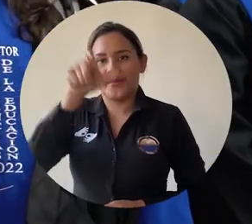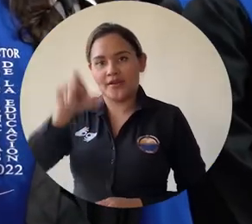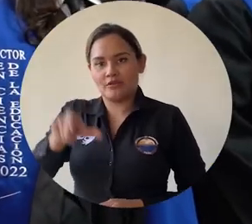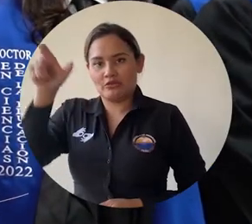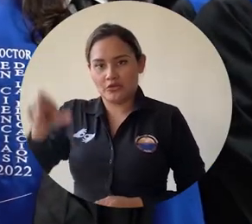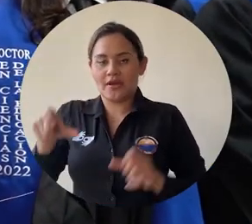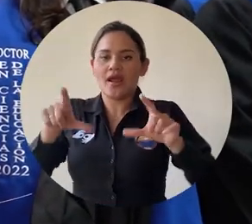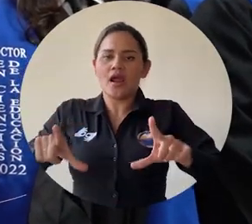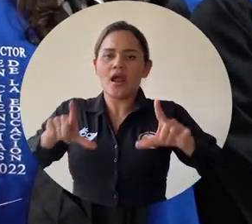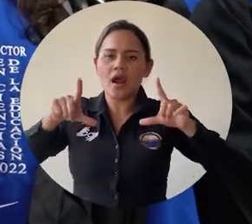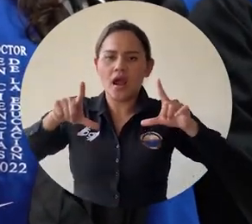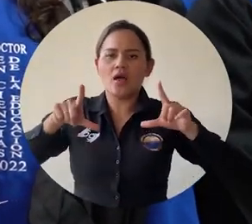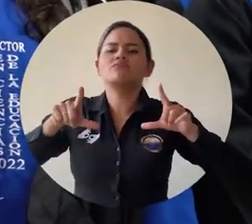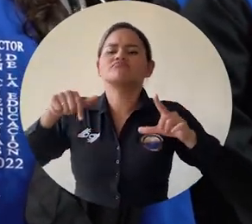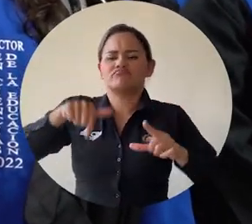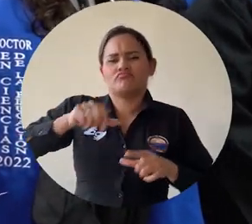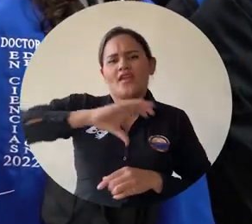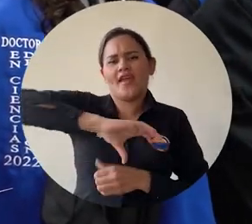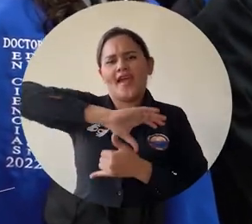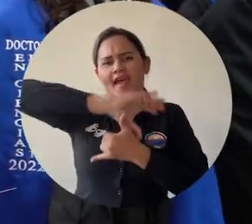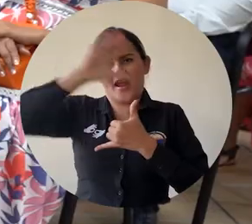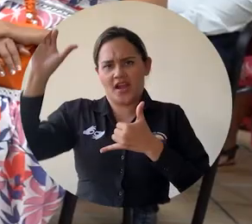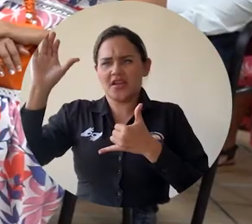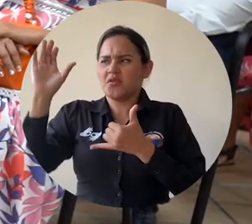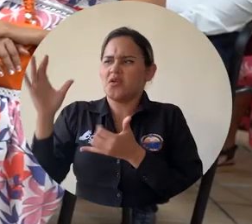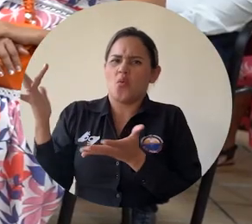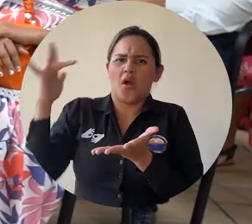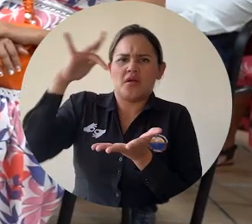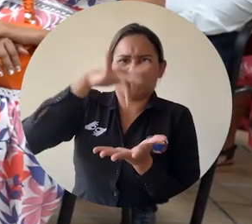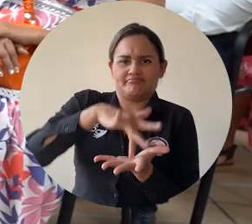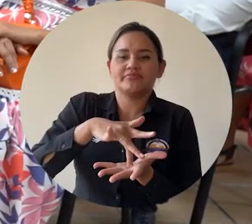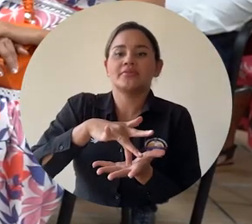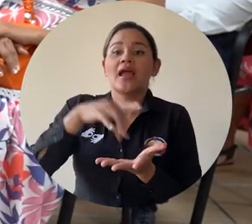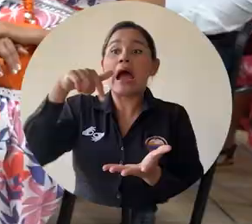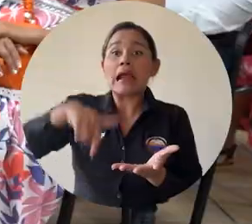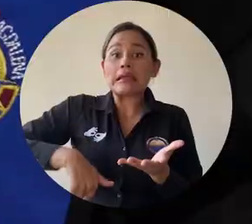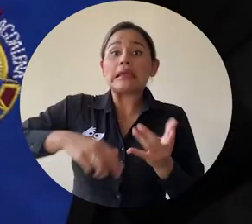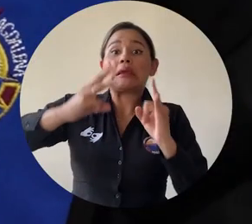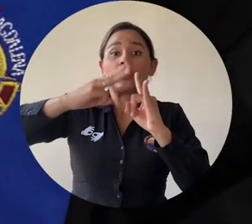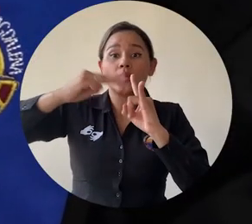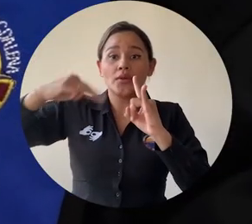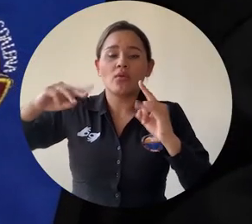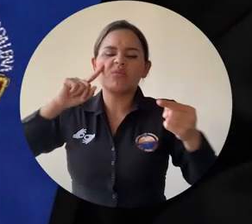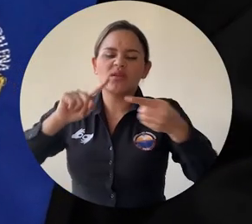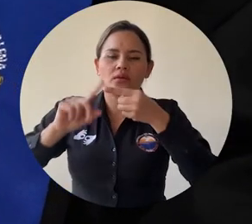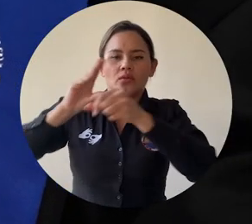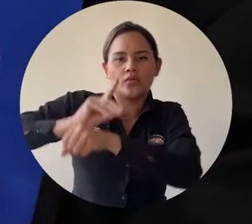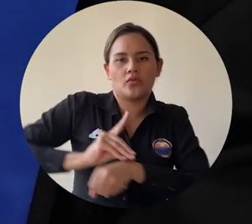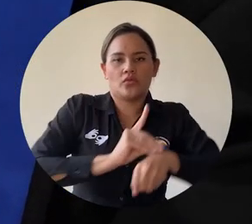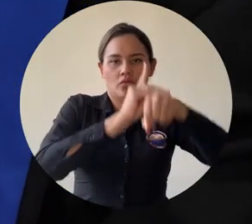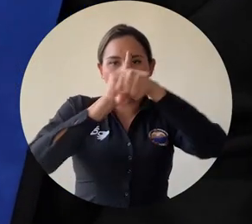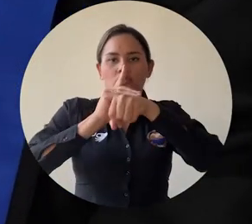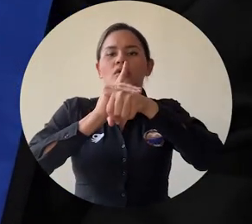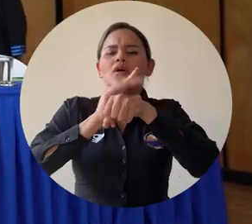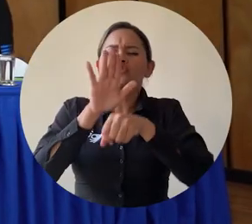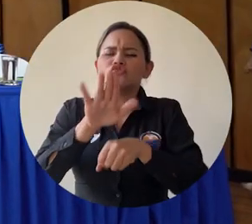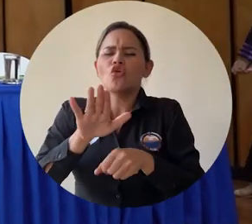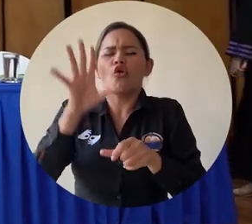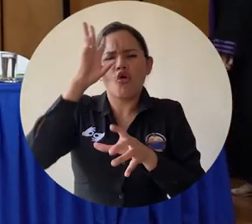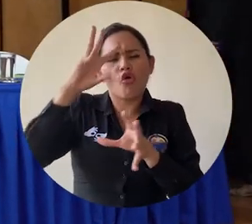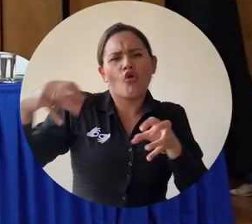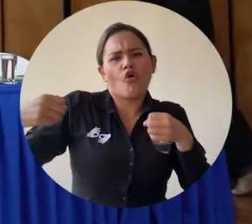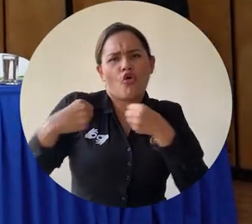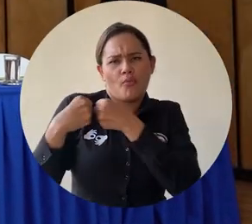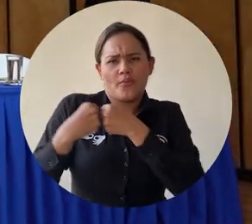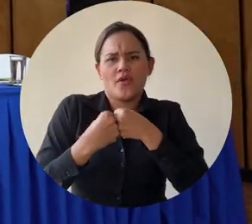Los 3 graduados provenientes de distintos lugares de la región Caribe cursaron sus estudios de alto nivel en el programa doctoral que se oferta en convenio con